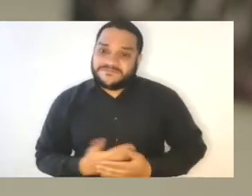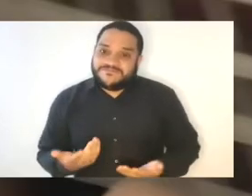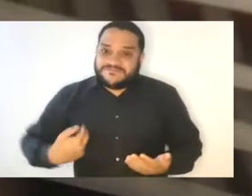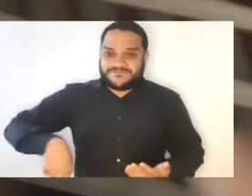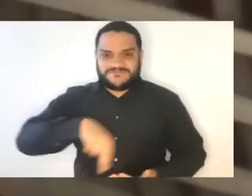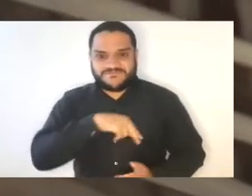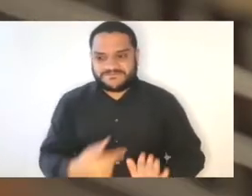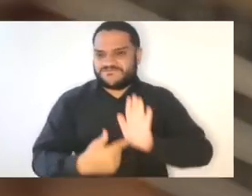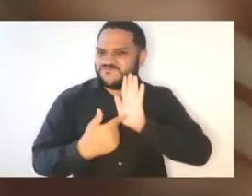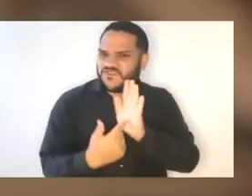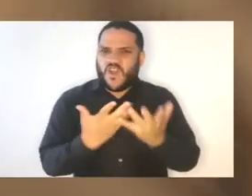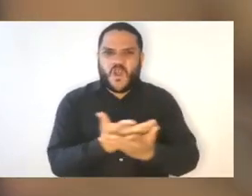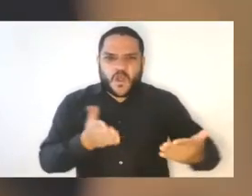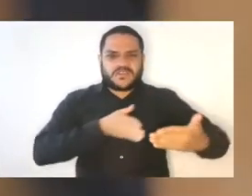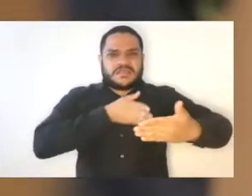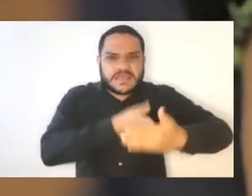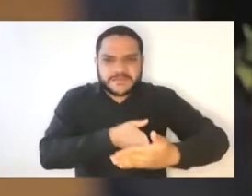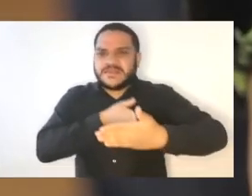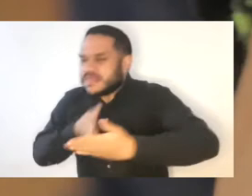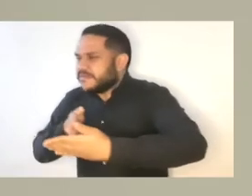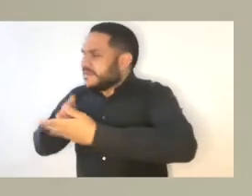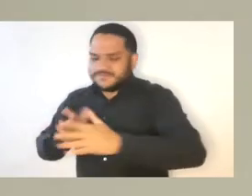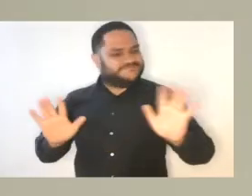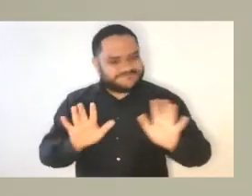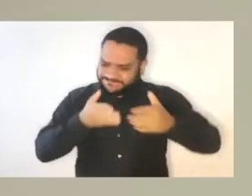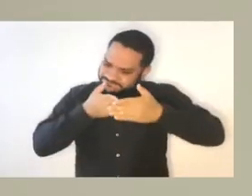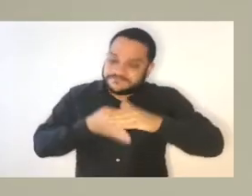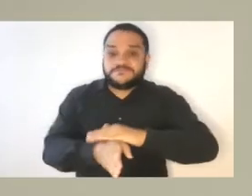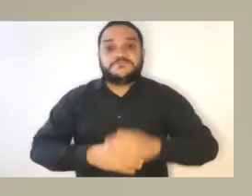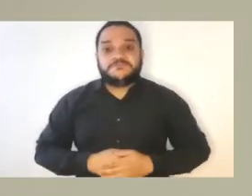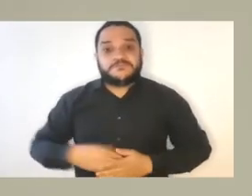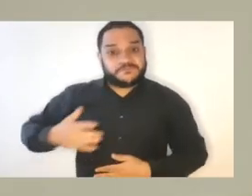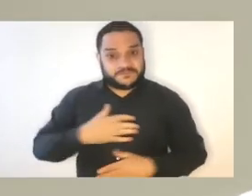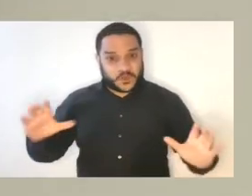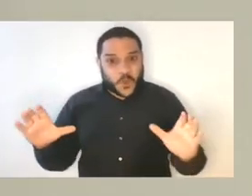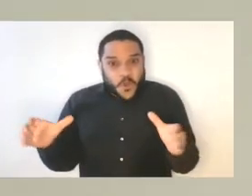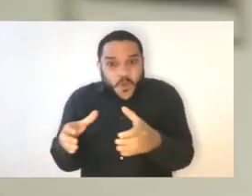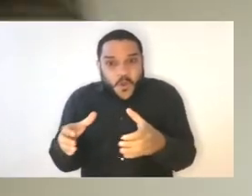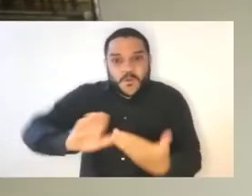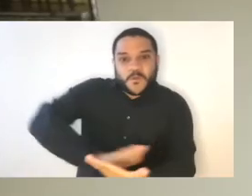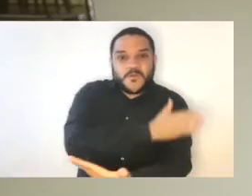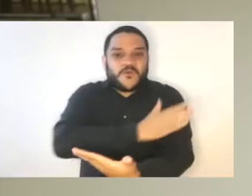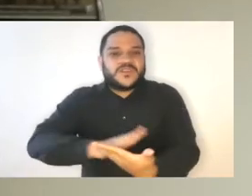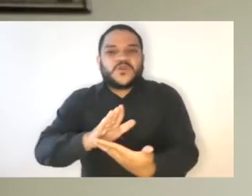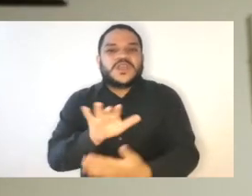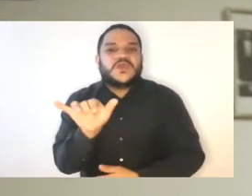más profesional posible, ya la cosa cambiaba. Traspasando fronteras, sentir colombiano, orquesta traspasando fronteras.